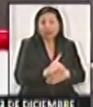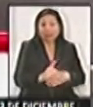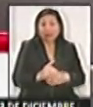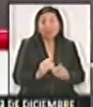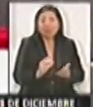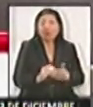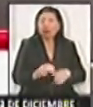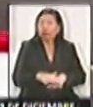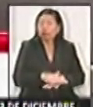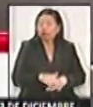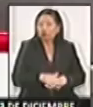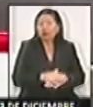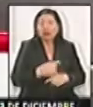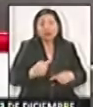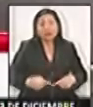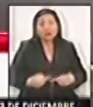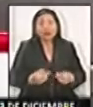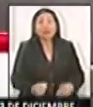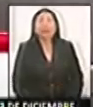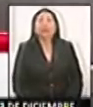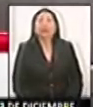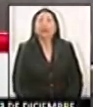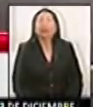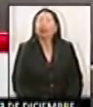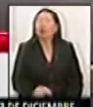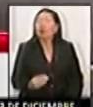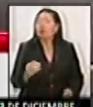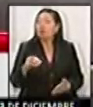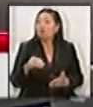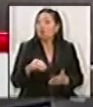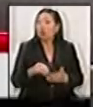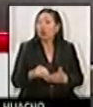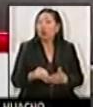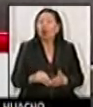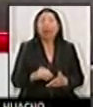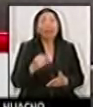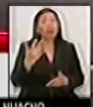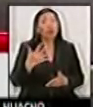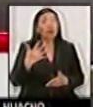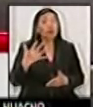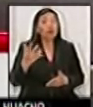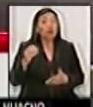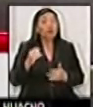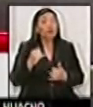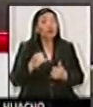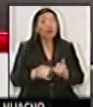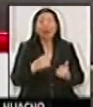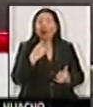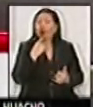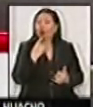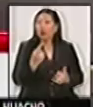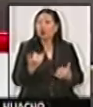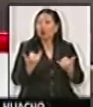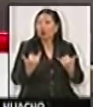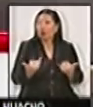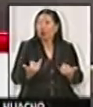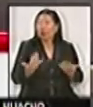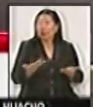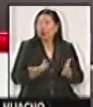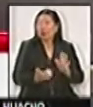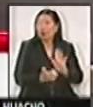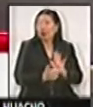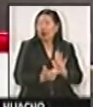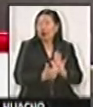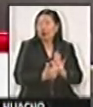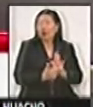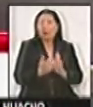y planificador y de discusión y de consenso, nos pone una 55ª disposición final que dice que esta ley